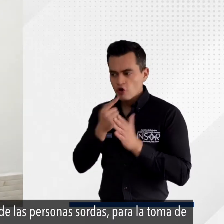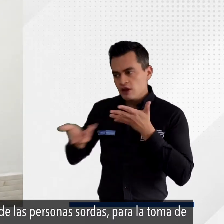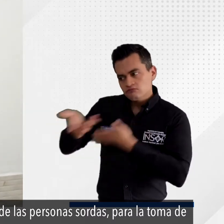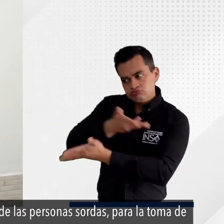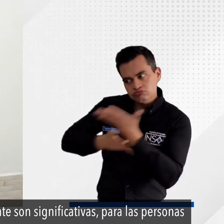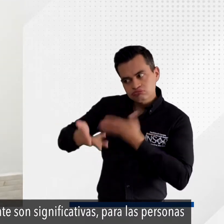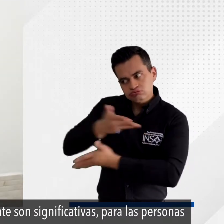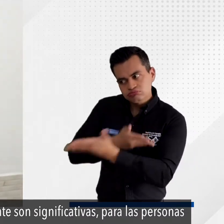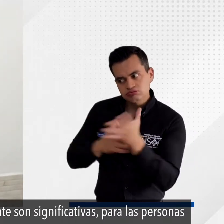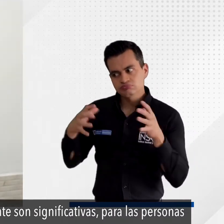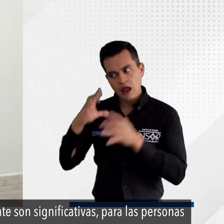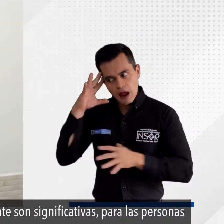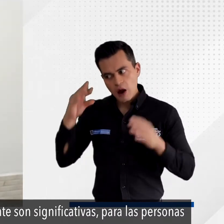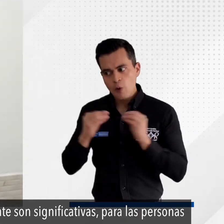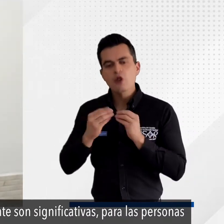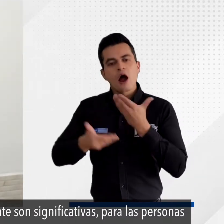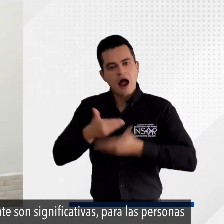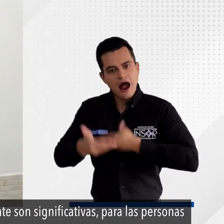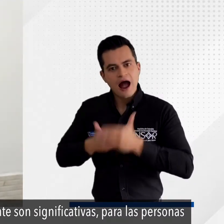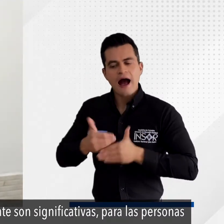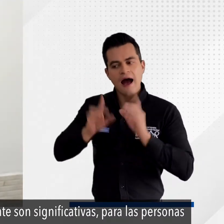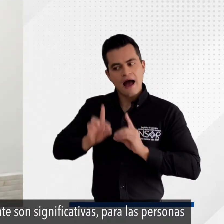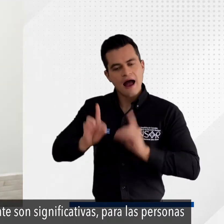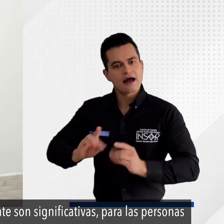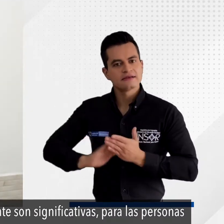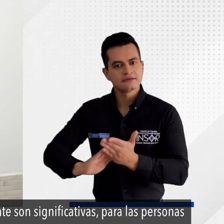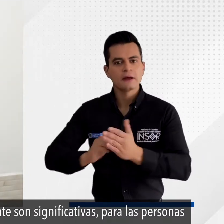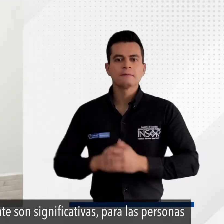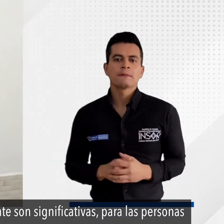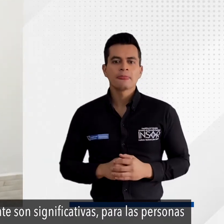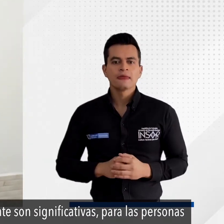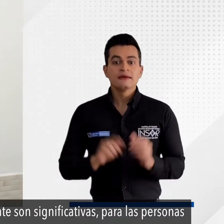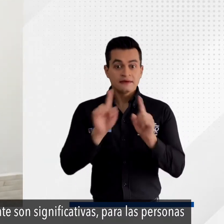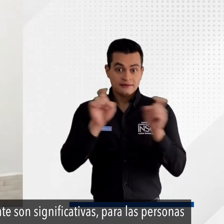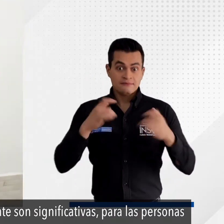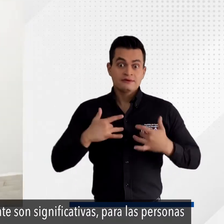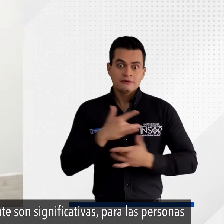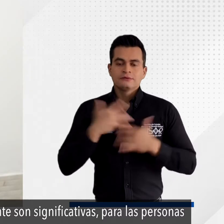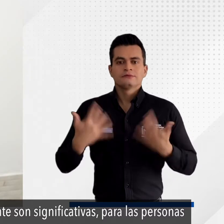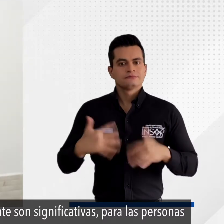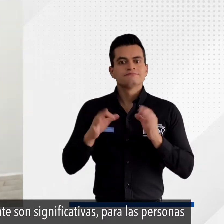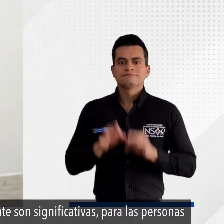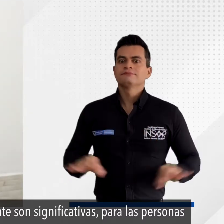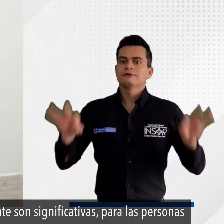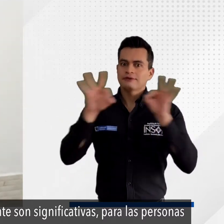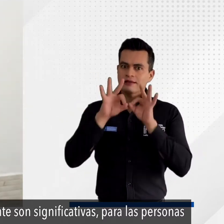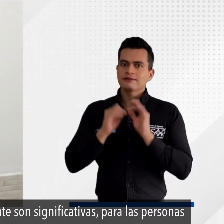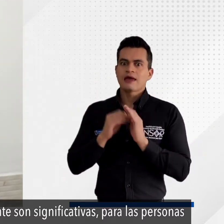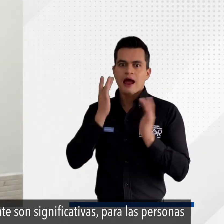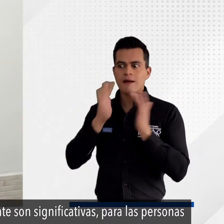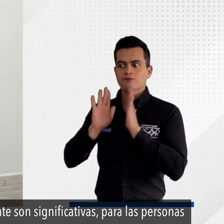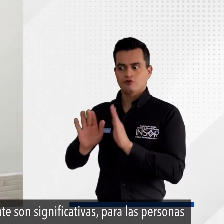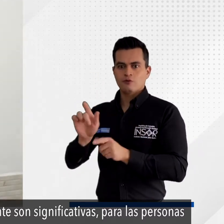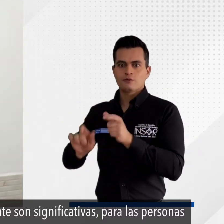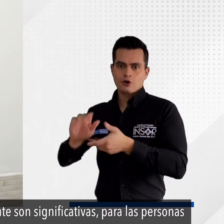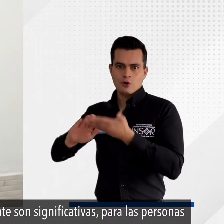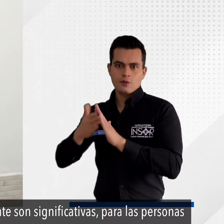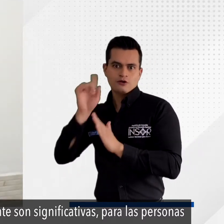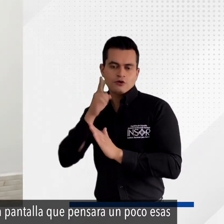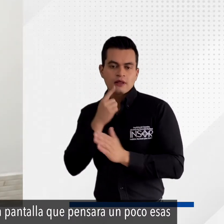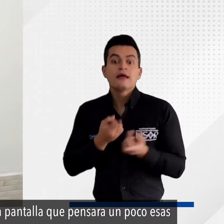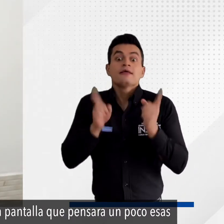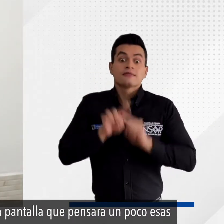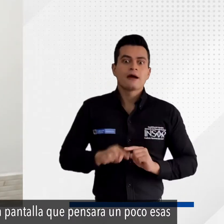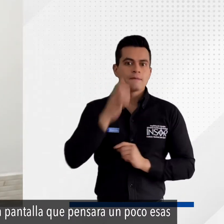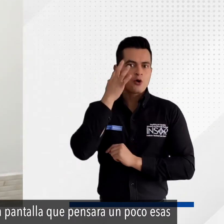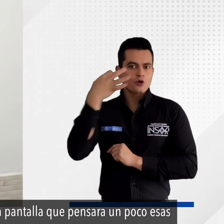de decisiones. Estas experiencias para ellas en salud no solamente son significativas, para las personas oyentes